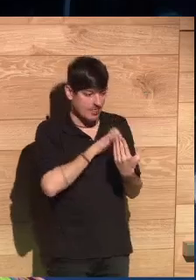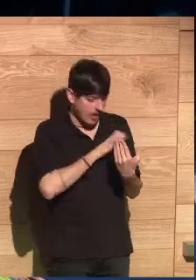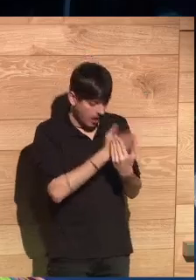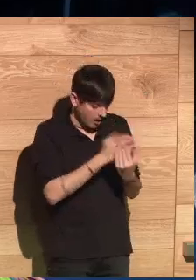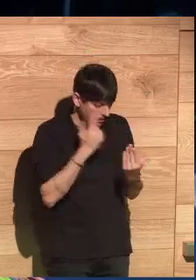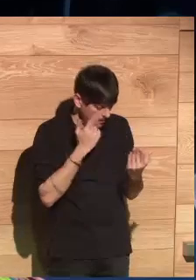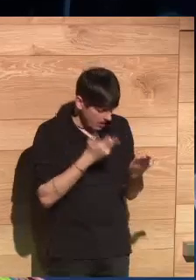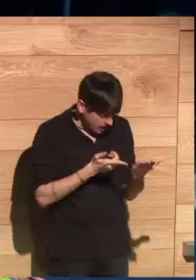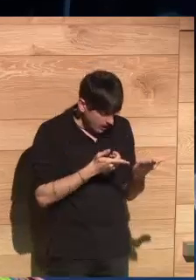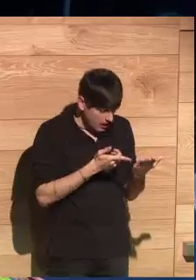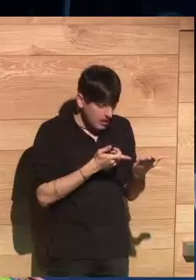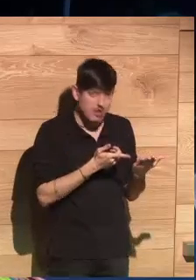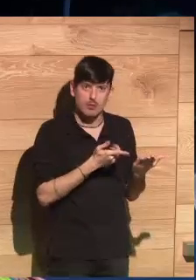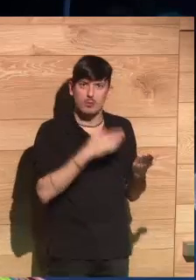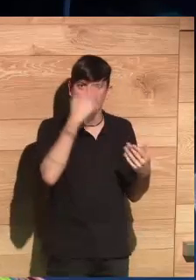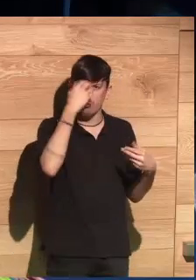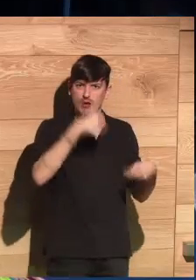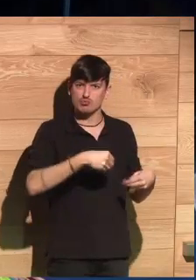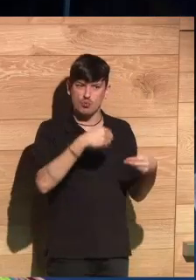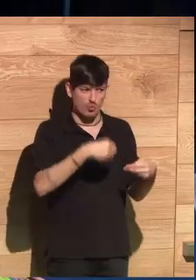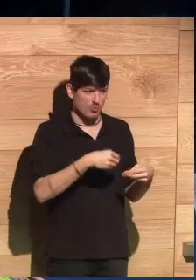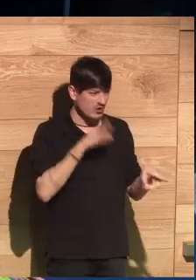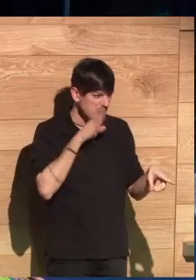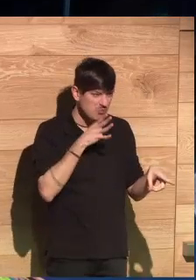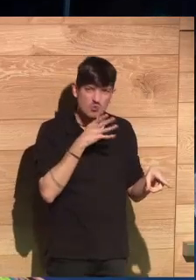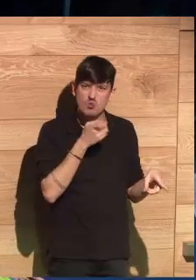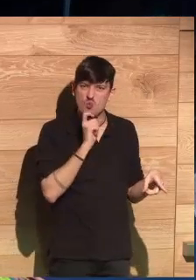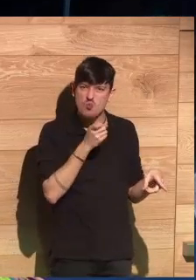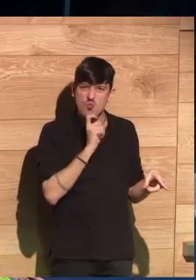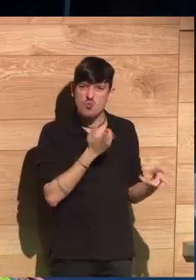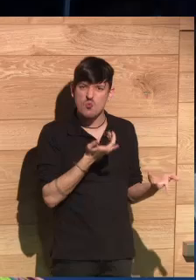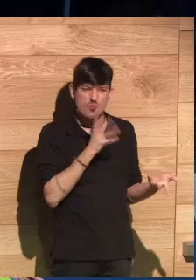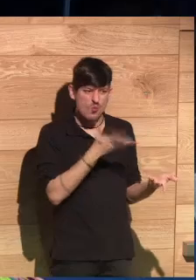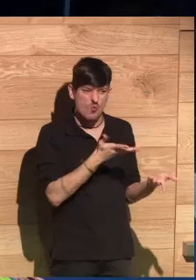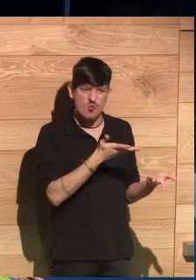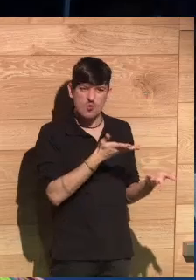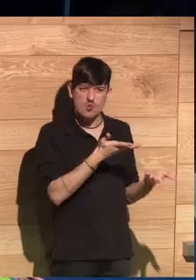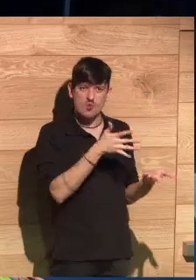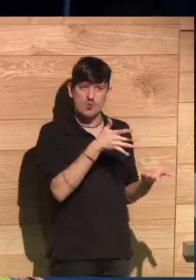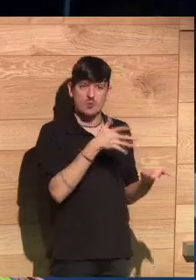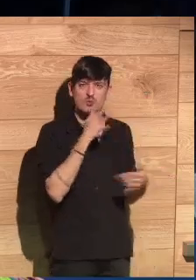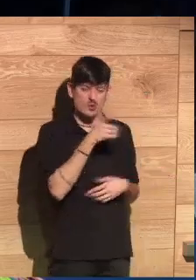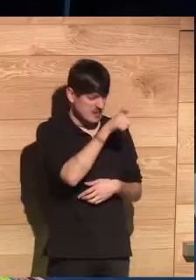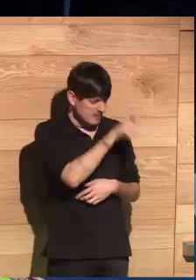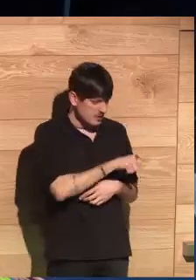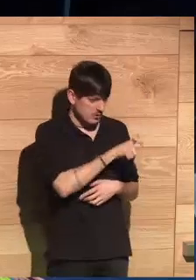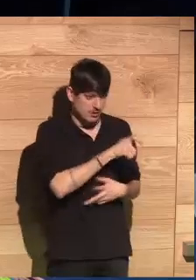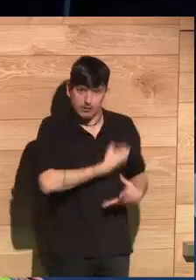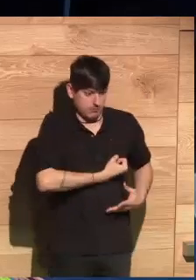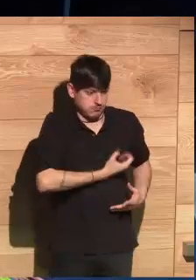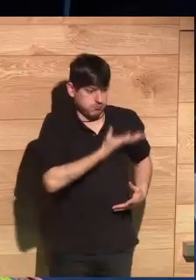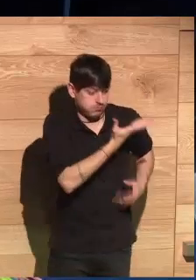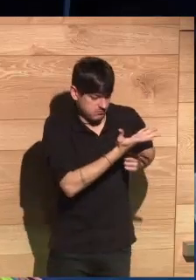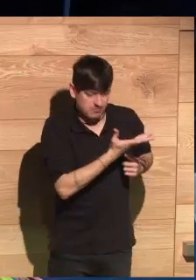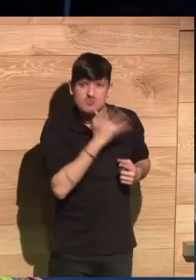desarrollado ese crimen, es absurdo. O sea, hay crímenes que dices, pero ¿cómo ha podido suceder? ¿Qué pulsión hizo que esta persona tomase